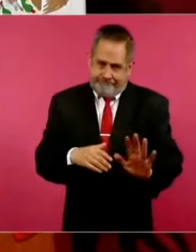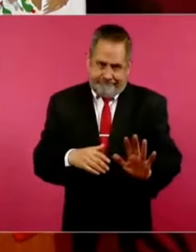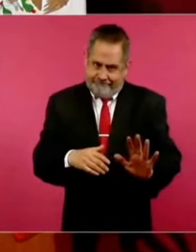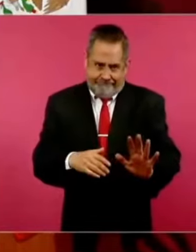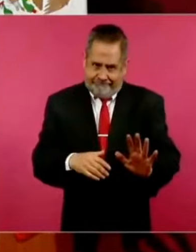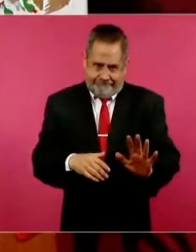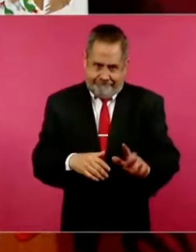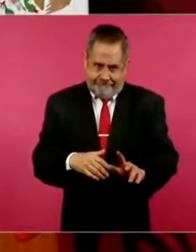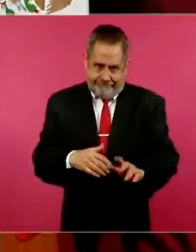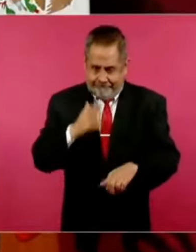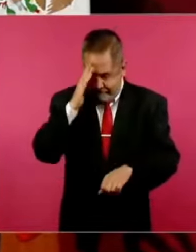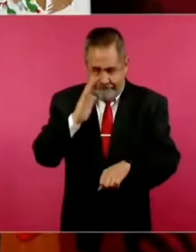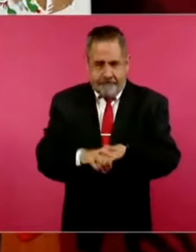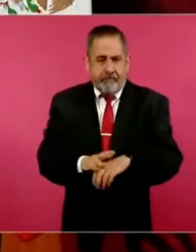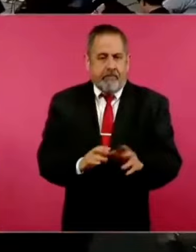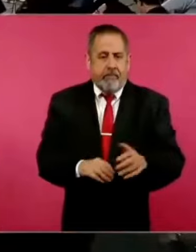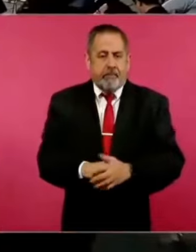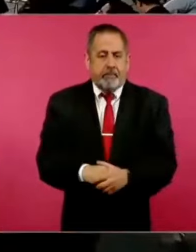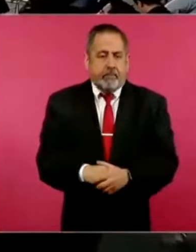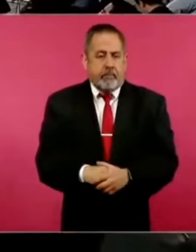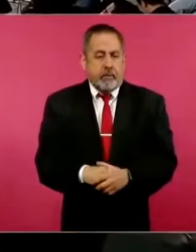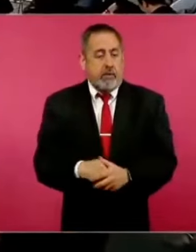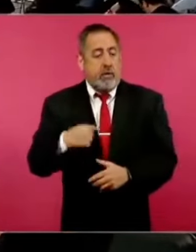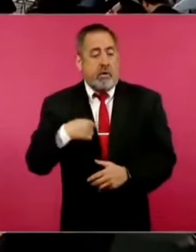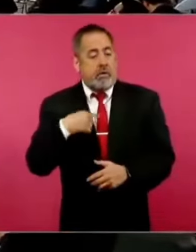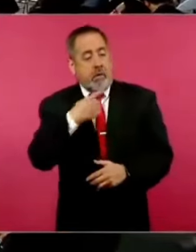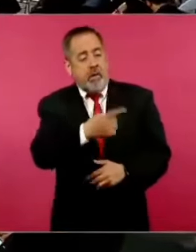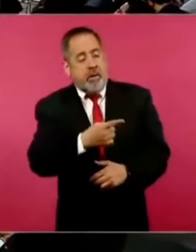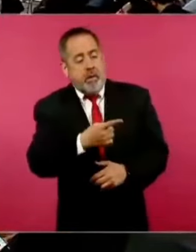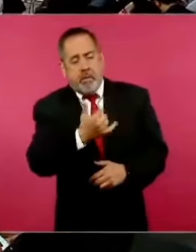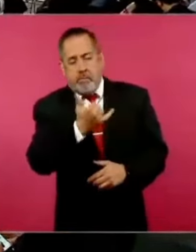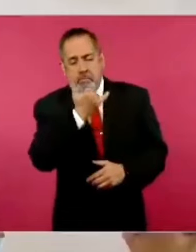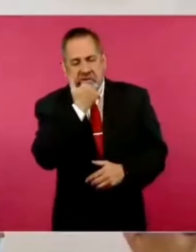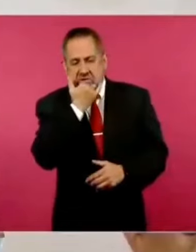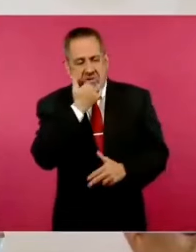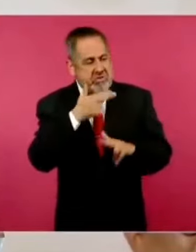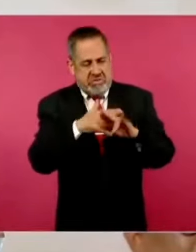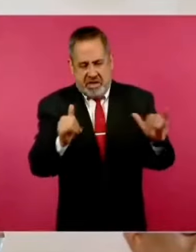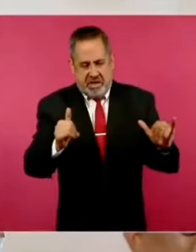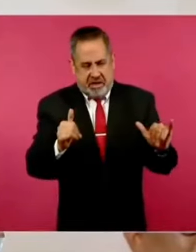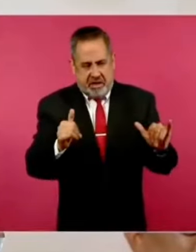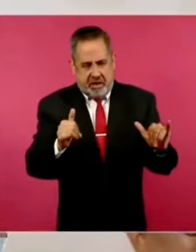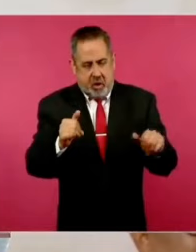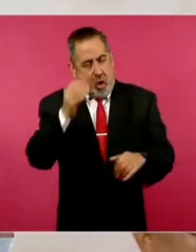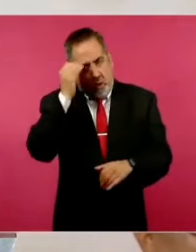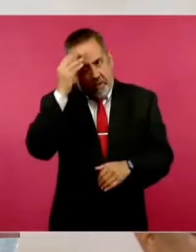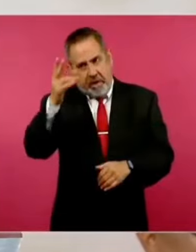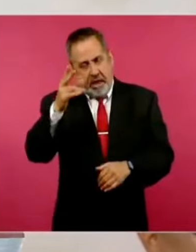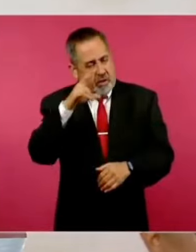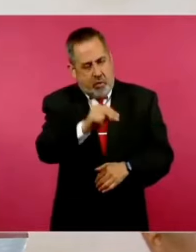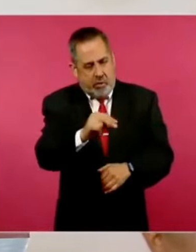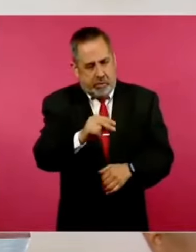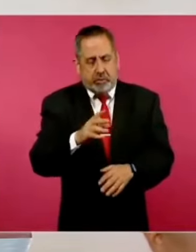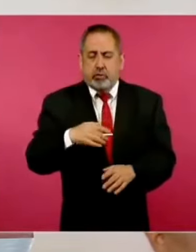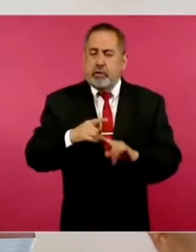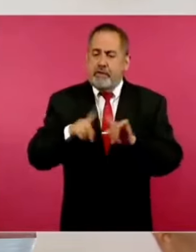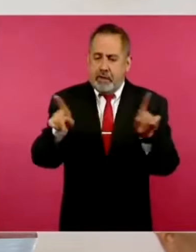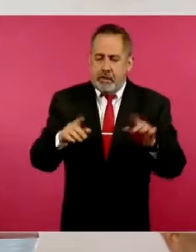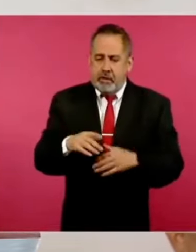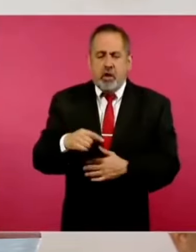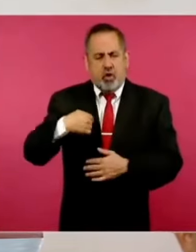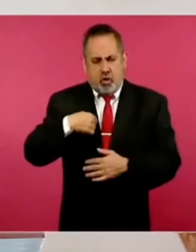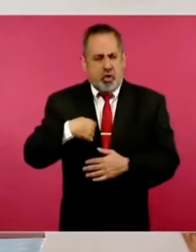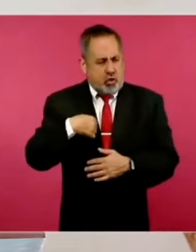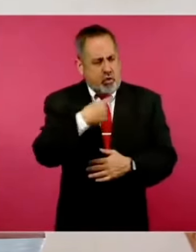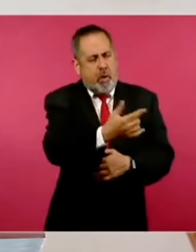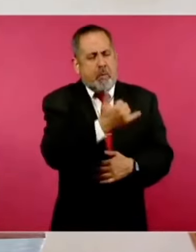Y siempre se dice, ni perdón ni olvido. Yo no coincido, digo, perdón